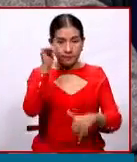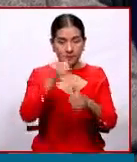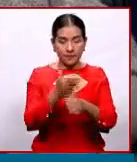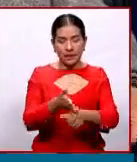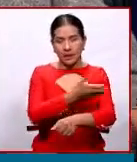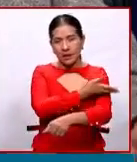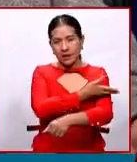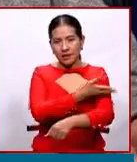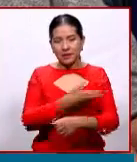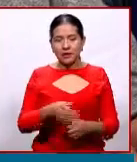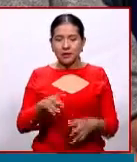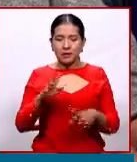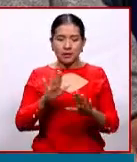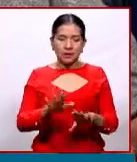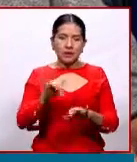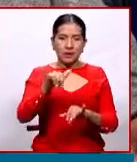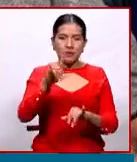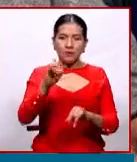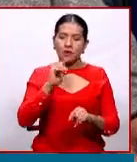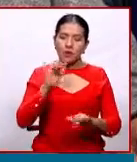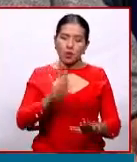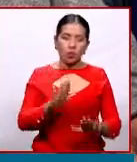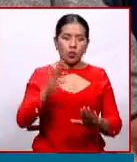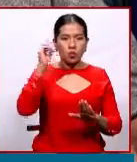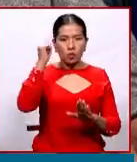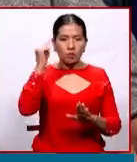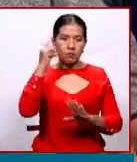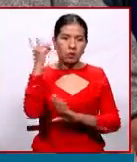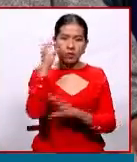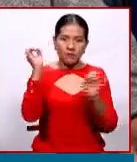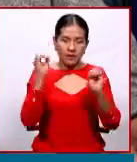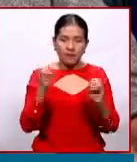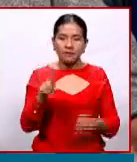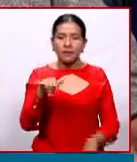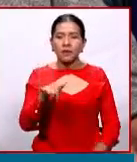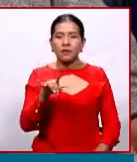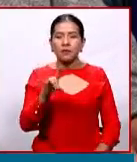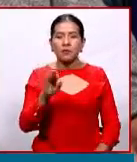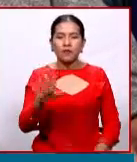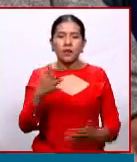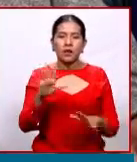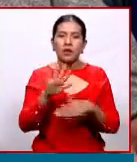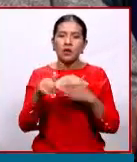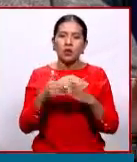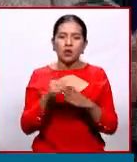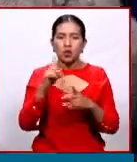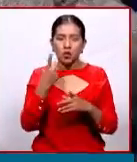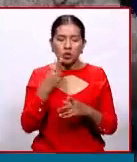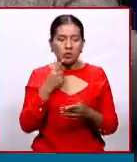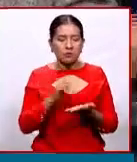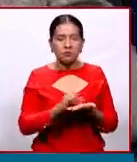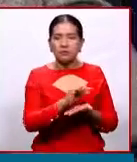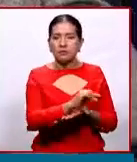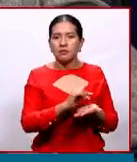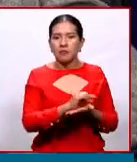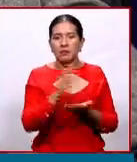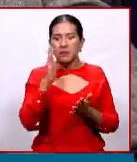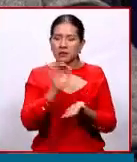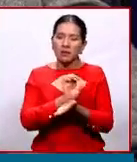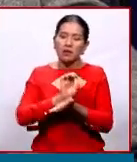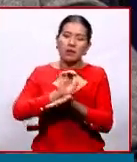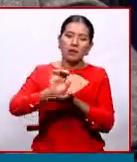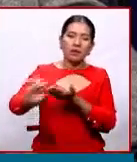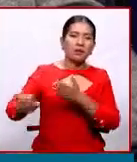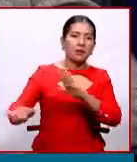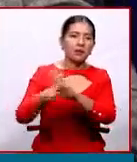de ese 1 de mayo del 2006 que YPFB era residual. Prácticamente estaba ahí arrinconada,